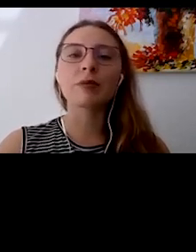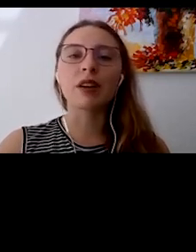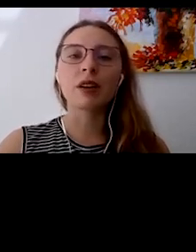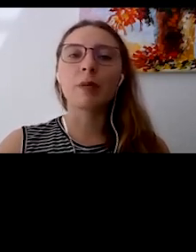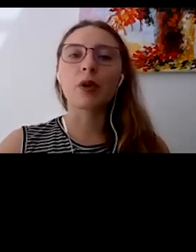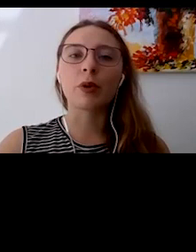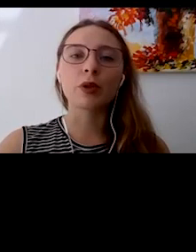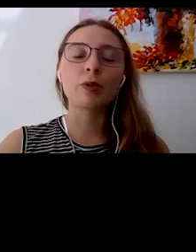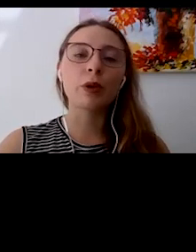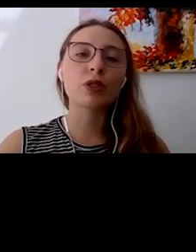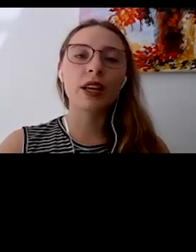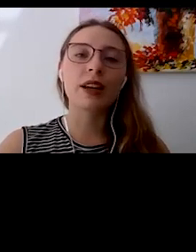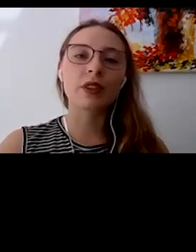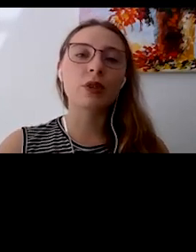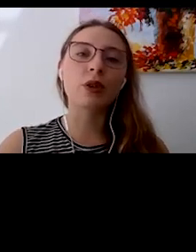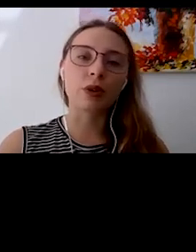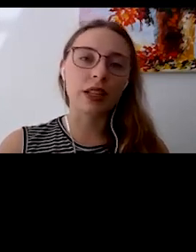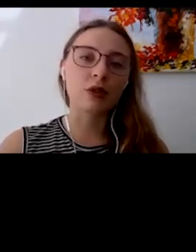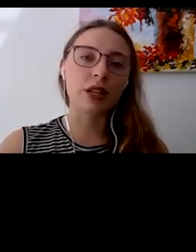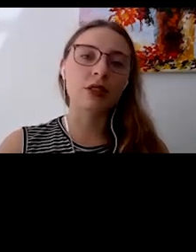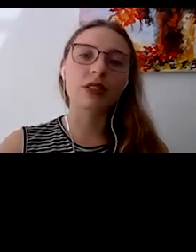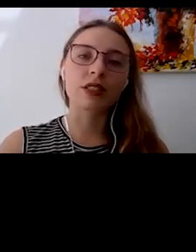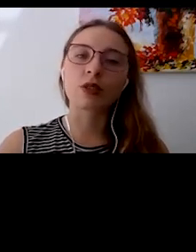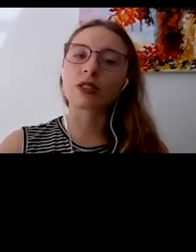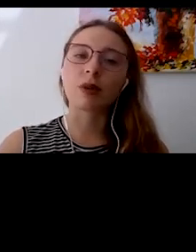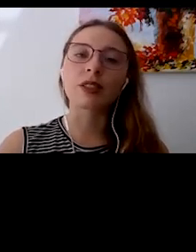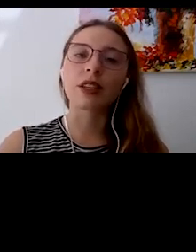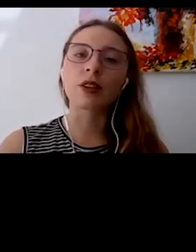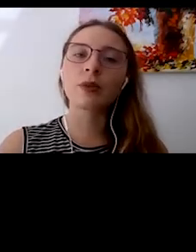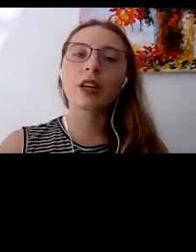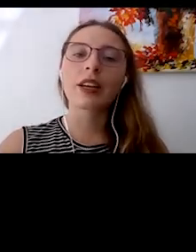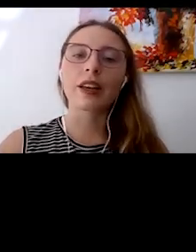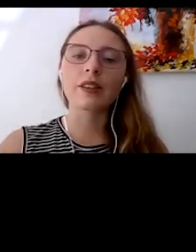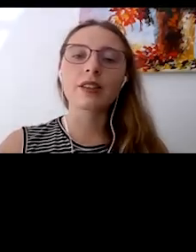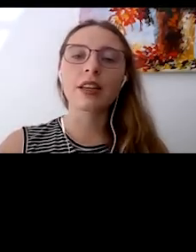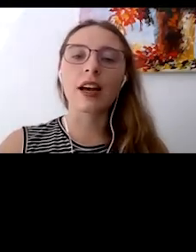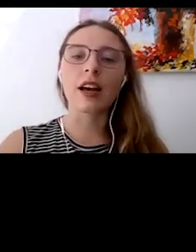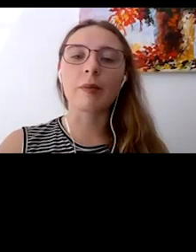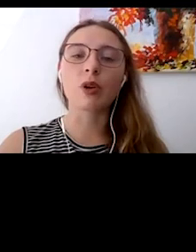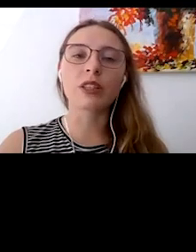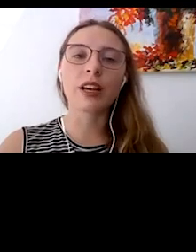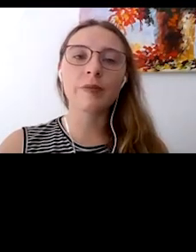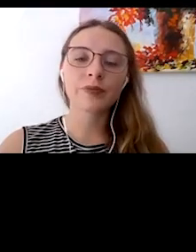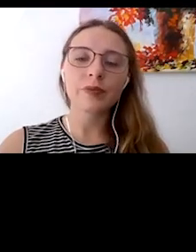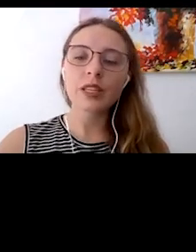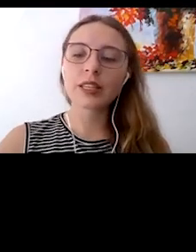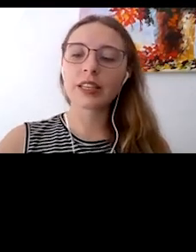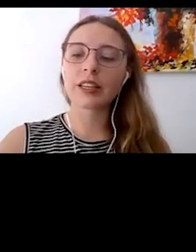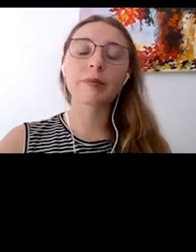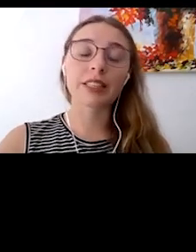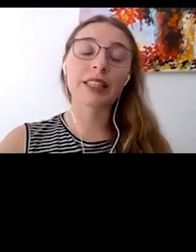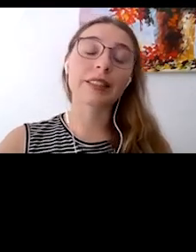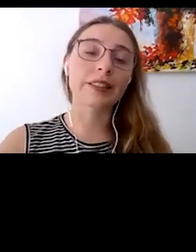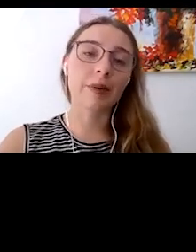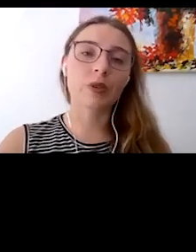de la misma. Por lo pronto podemos ir adelantando con una de las obligaciones que sí nos establece esta NOM, que es la política